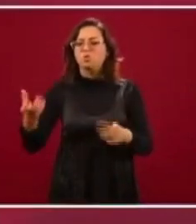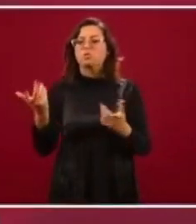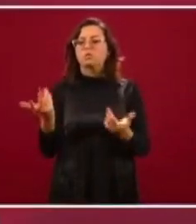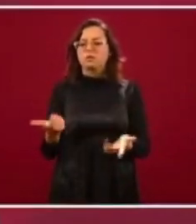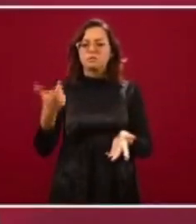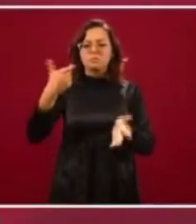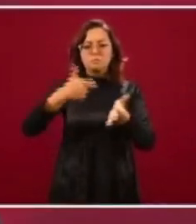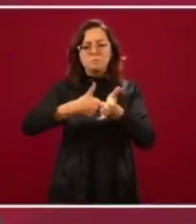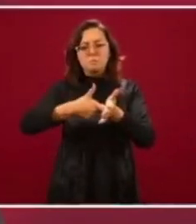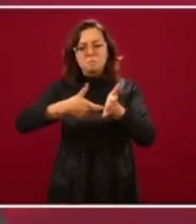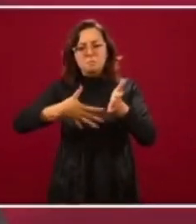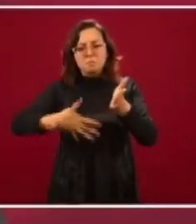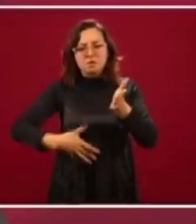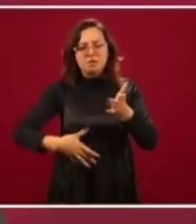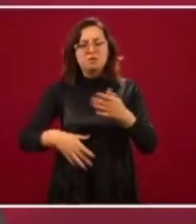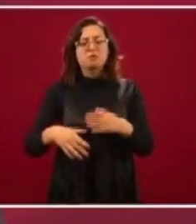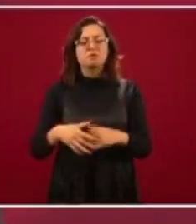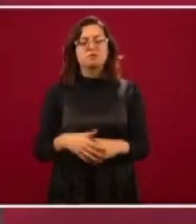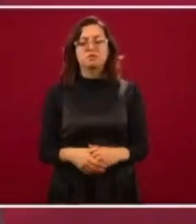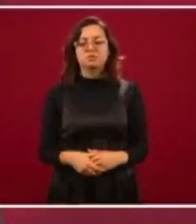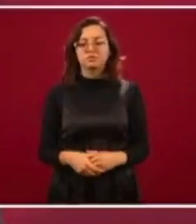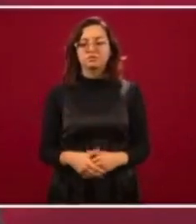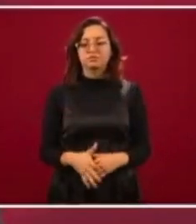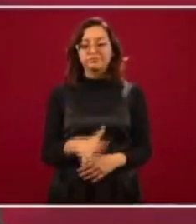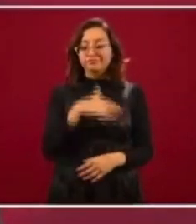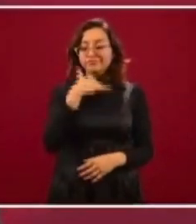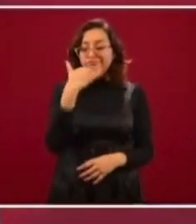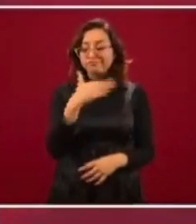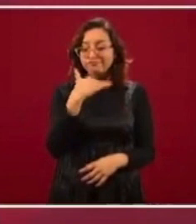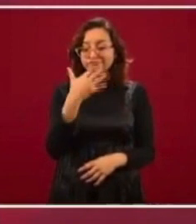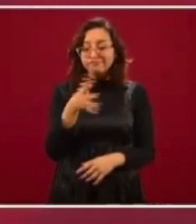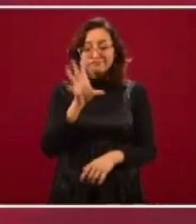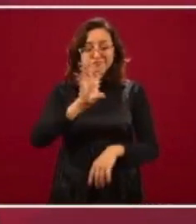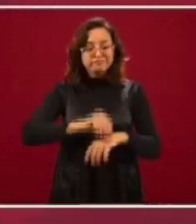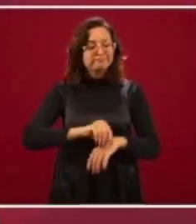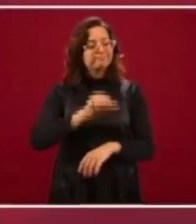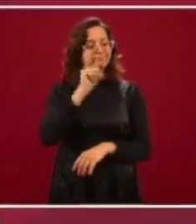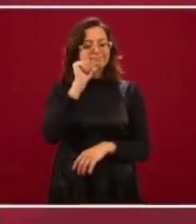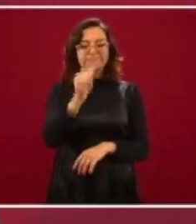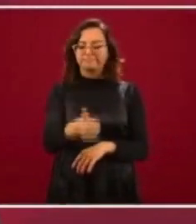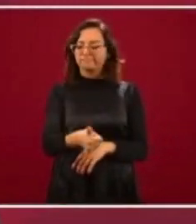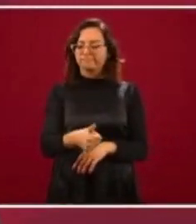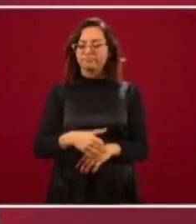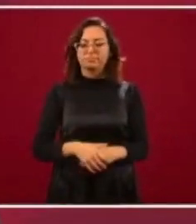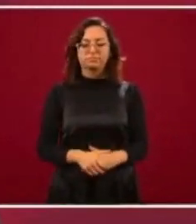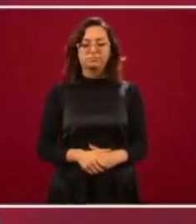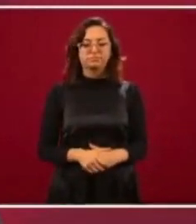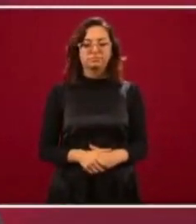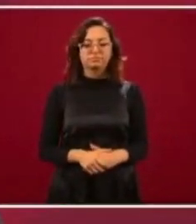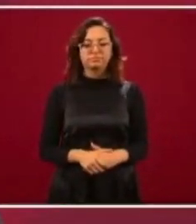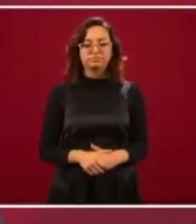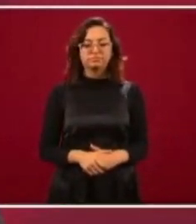No vamos a permitir la corrupción. Y